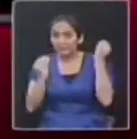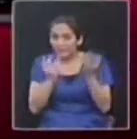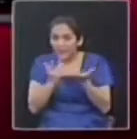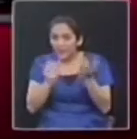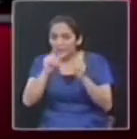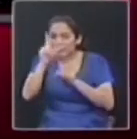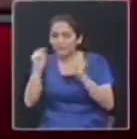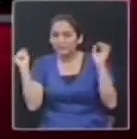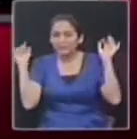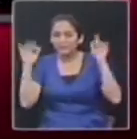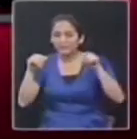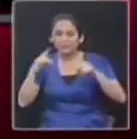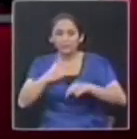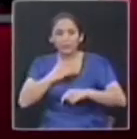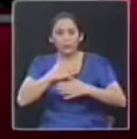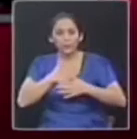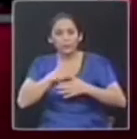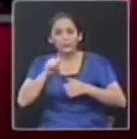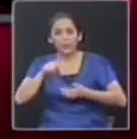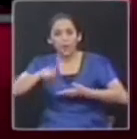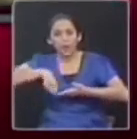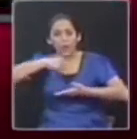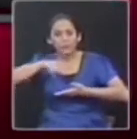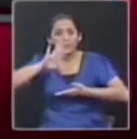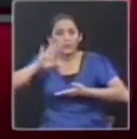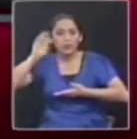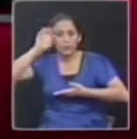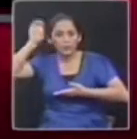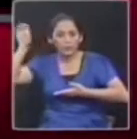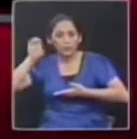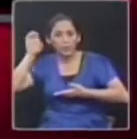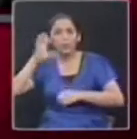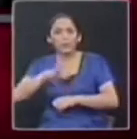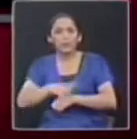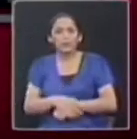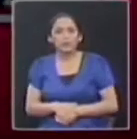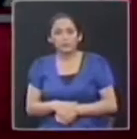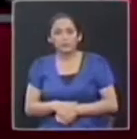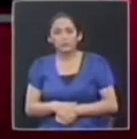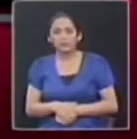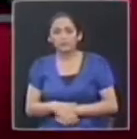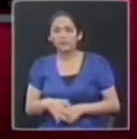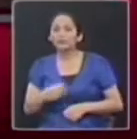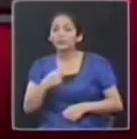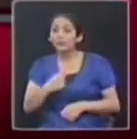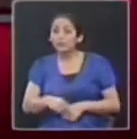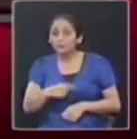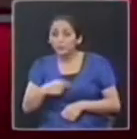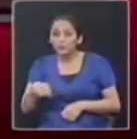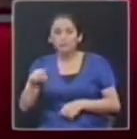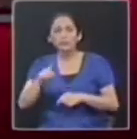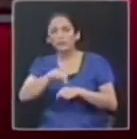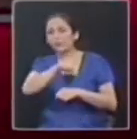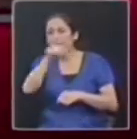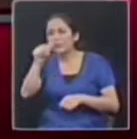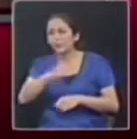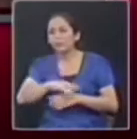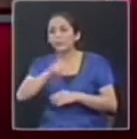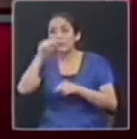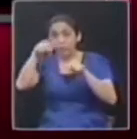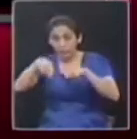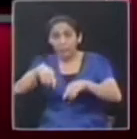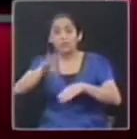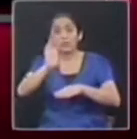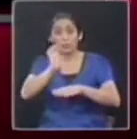Estamos hablando de fondues, de comida europea, de comida suiza, de comida de los Alpes, pero también con mucha identidad nacional, con